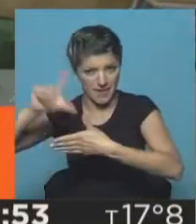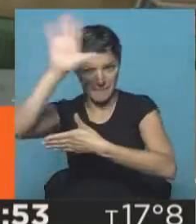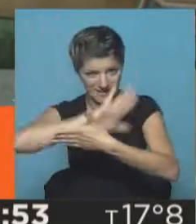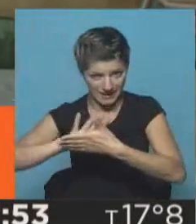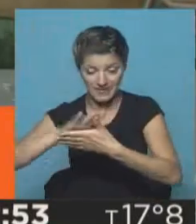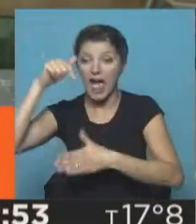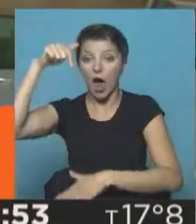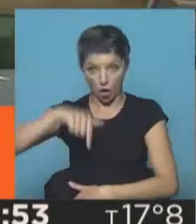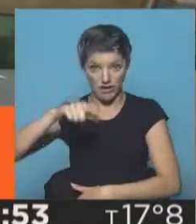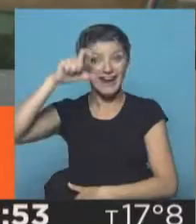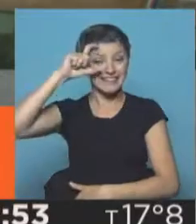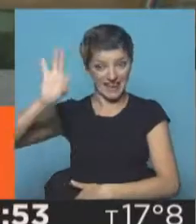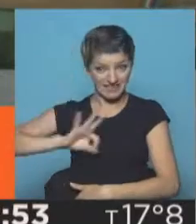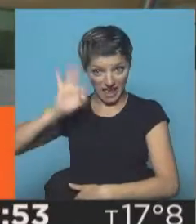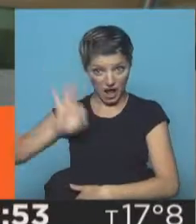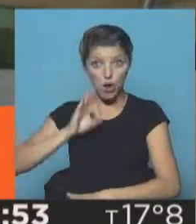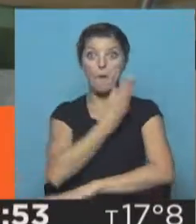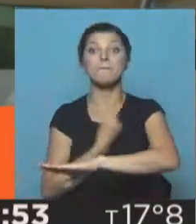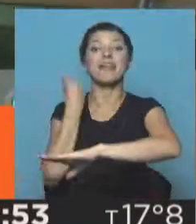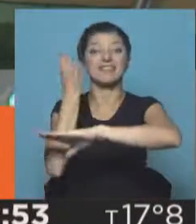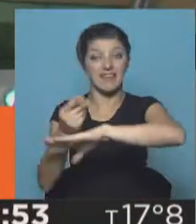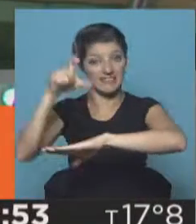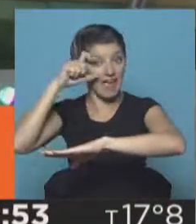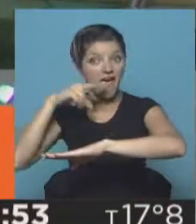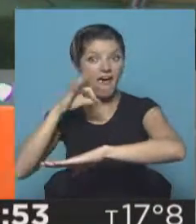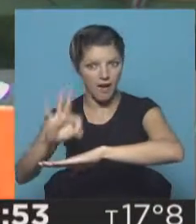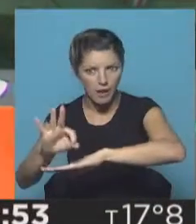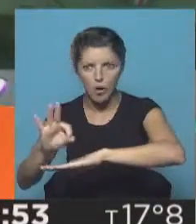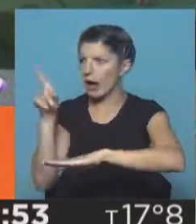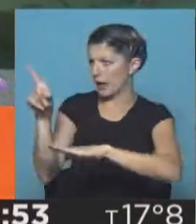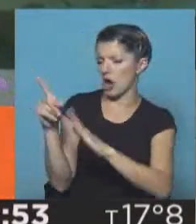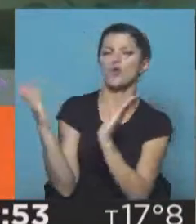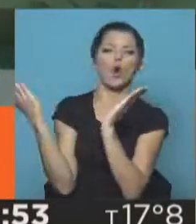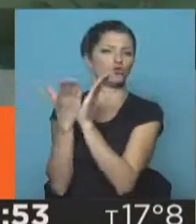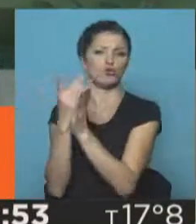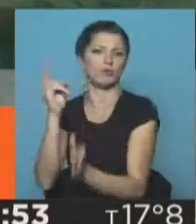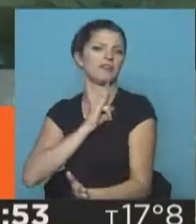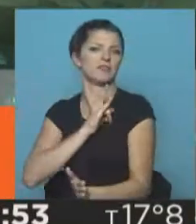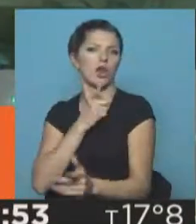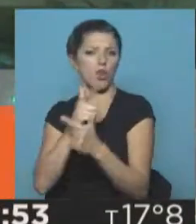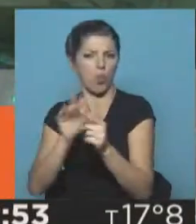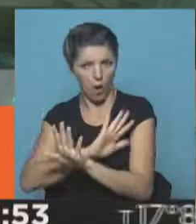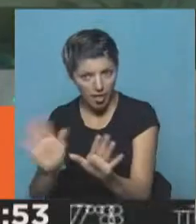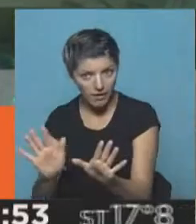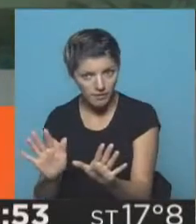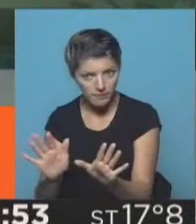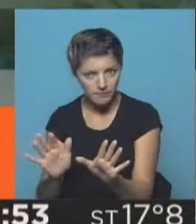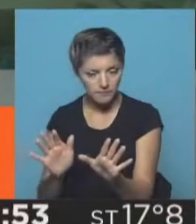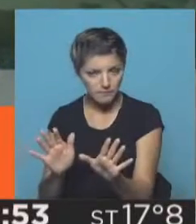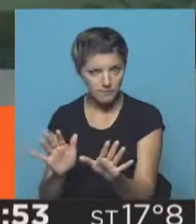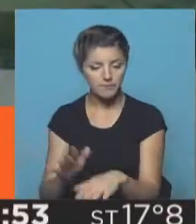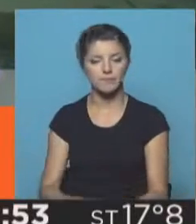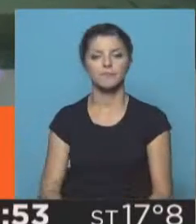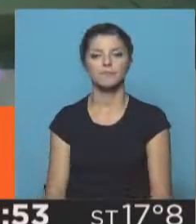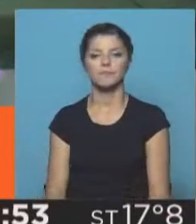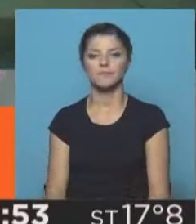10 años de gobierno de Evo Morales, un señor que no tiene un doctorado en Harvard, como algunos hemos, ¿no es cierto?, tipo Salinas de Gortari o Caballo